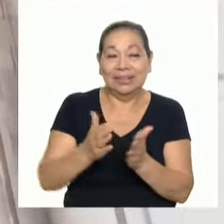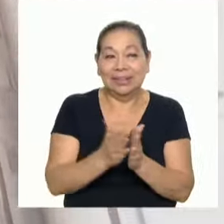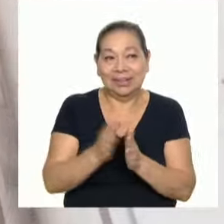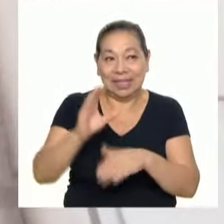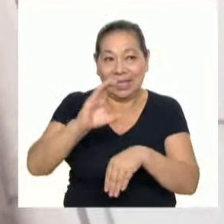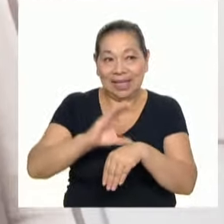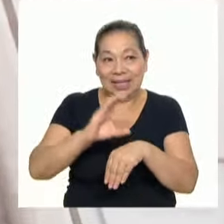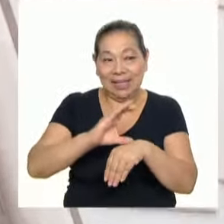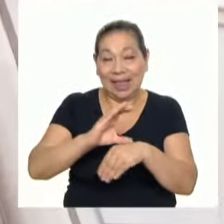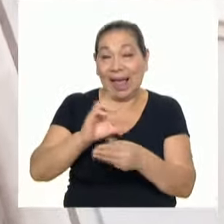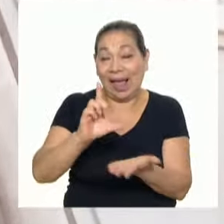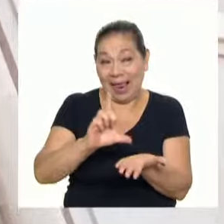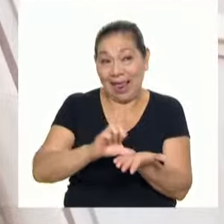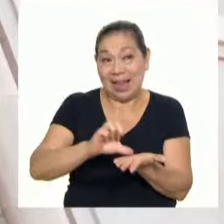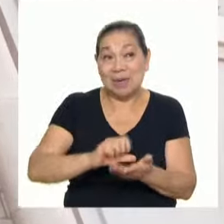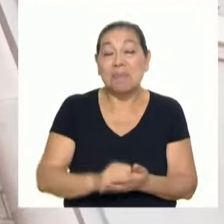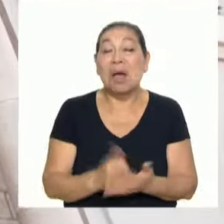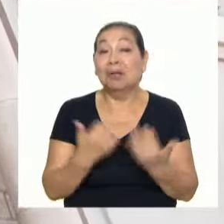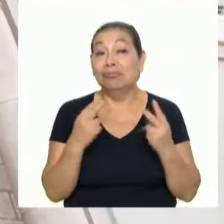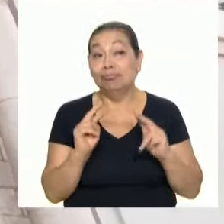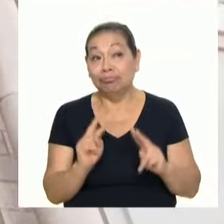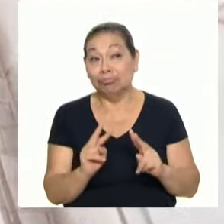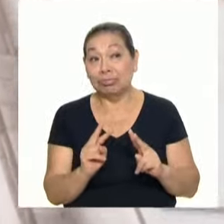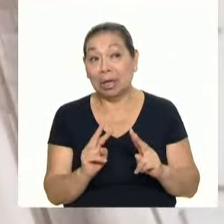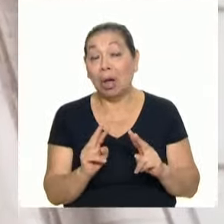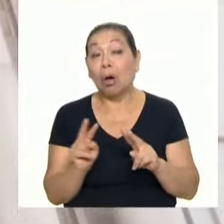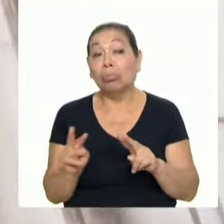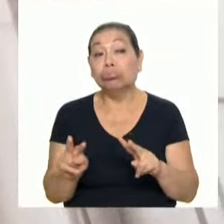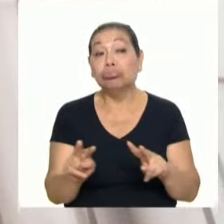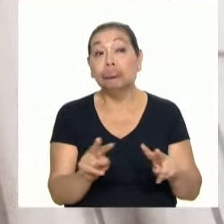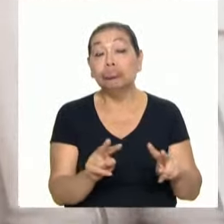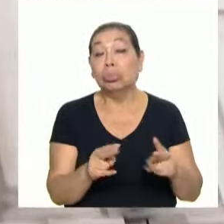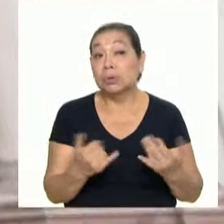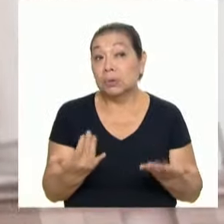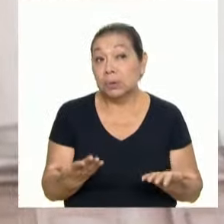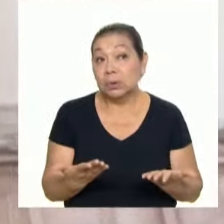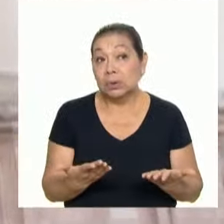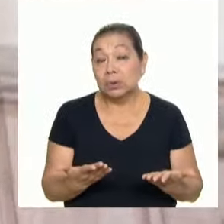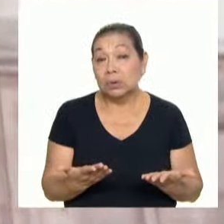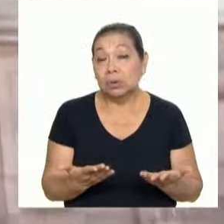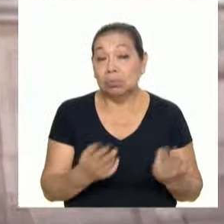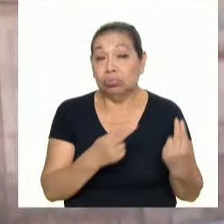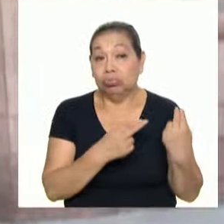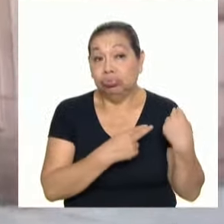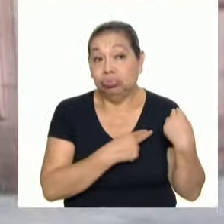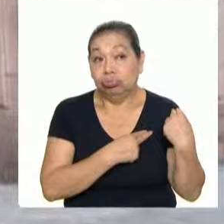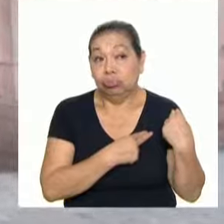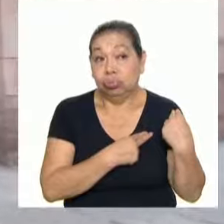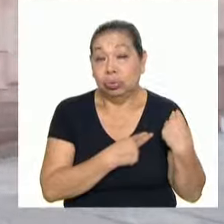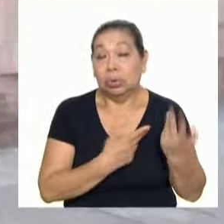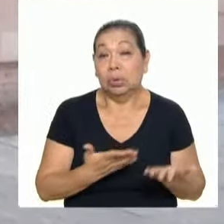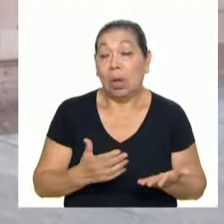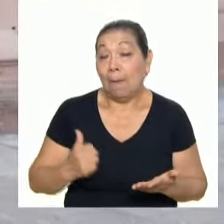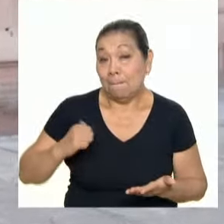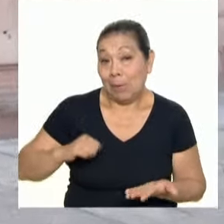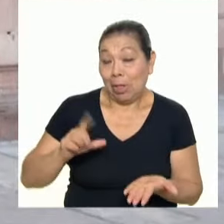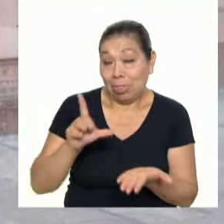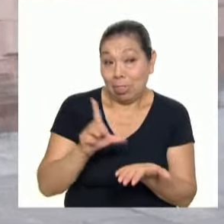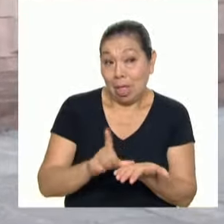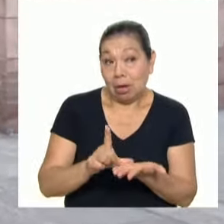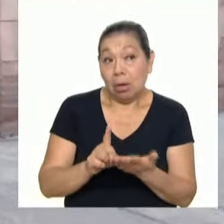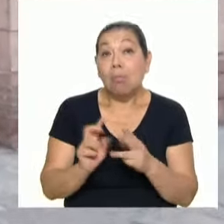Catedral de Lima, y iglesias como estas se han inspeccionado. En realidad, la Gerencia de Gestión de Riesgos y Desastres de la Municipalidad de